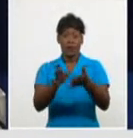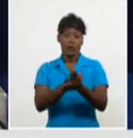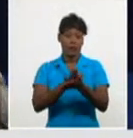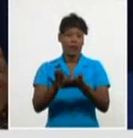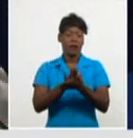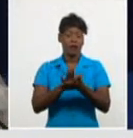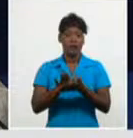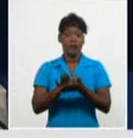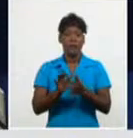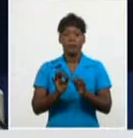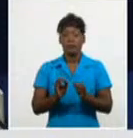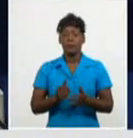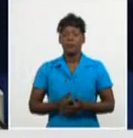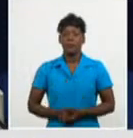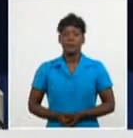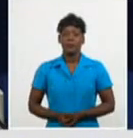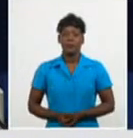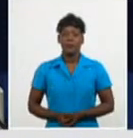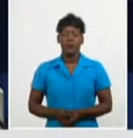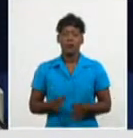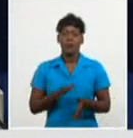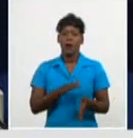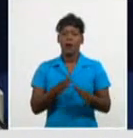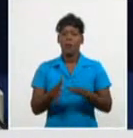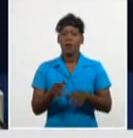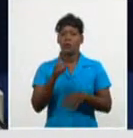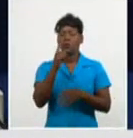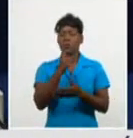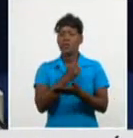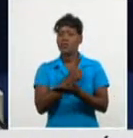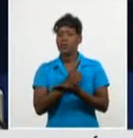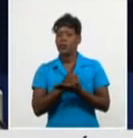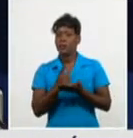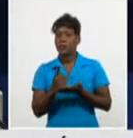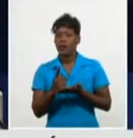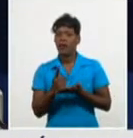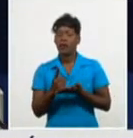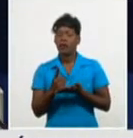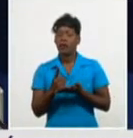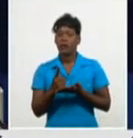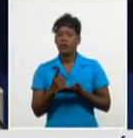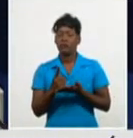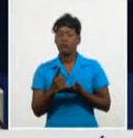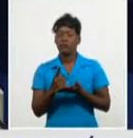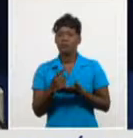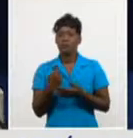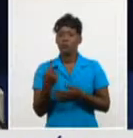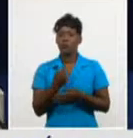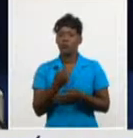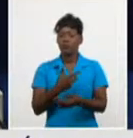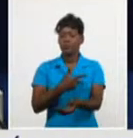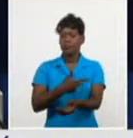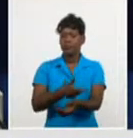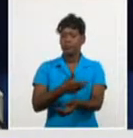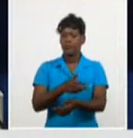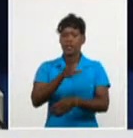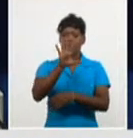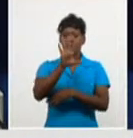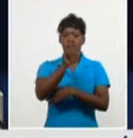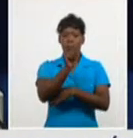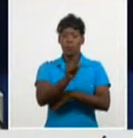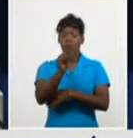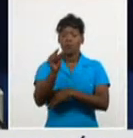ya en cuestión de una semana aproximadamente se han diagnosticado 5 personas con